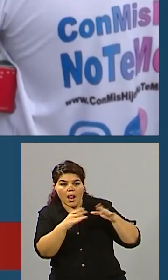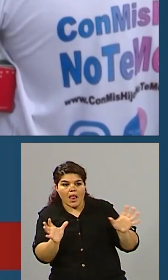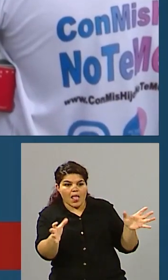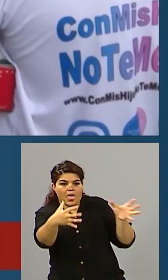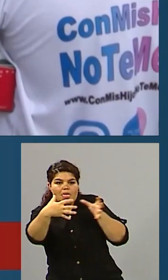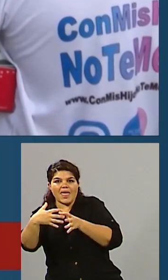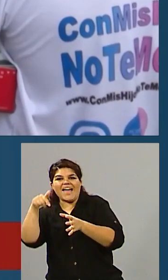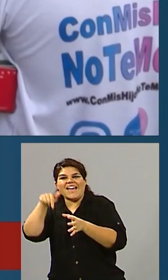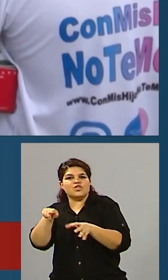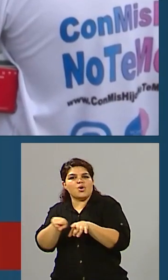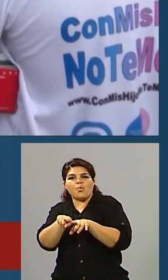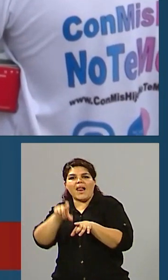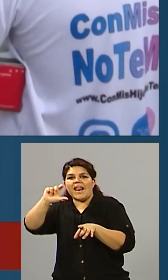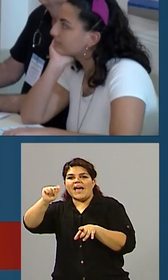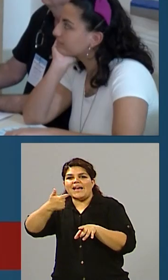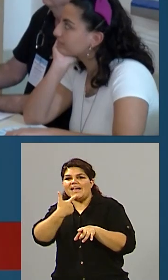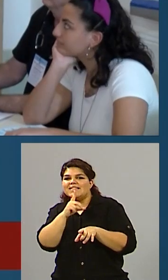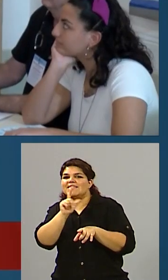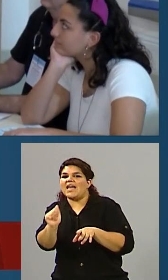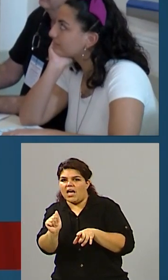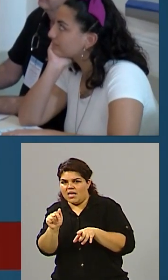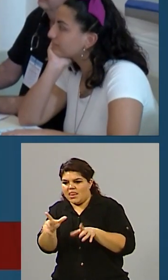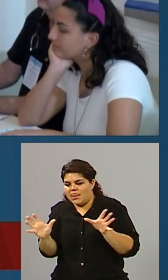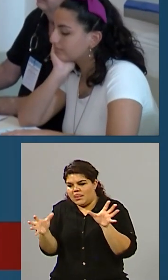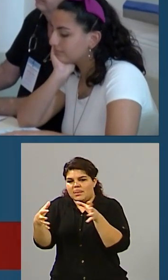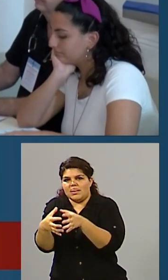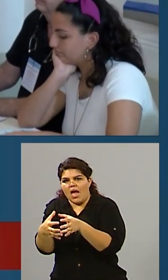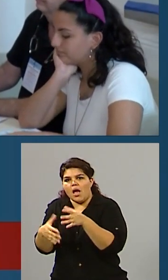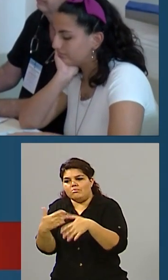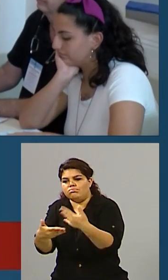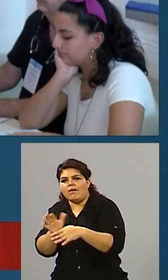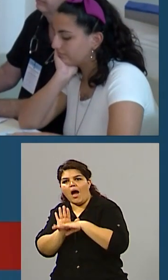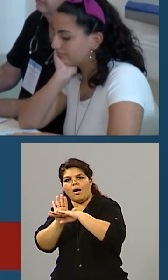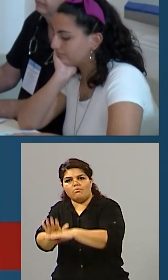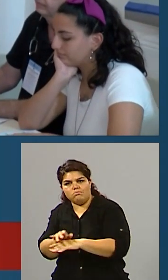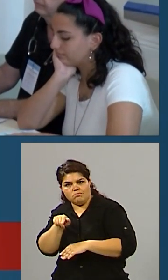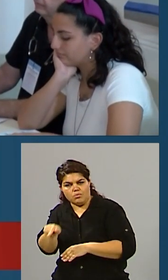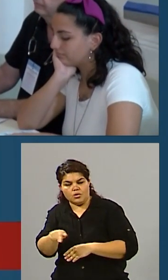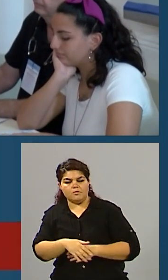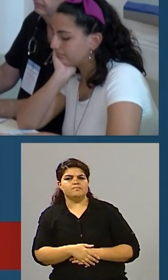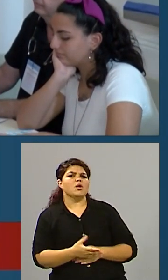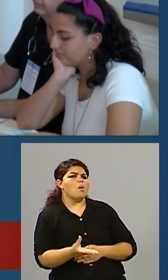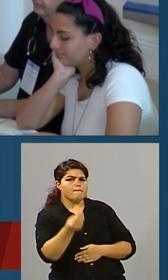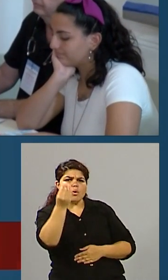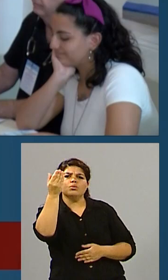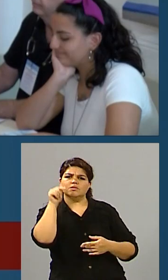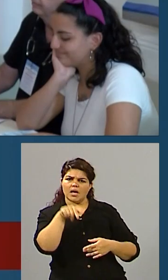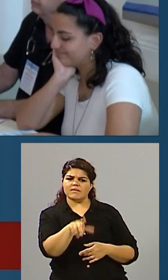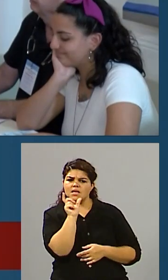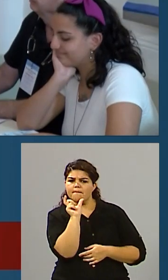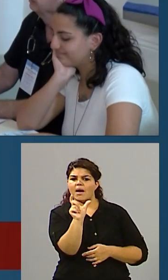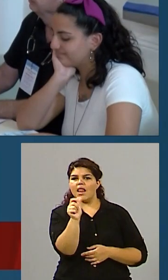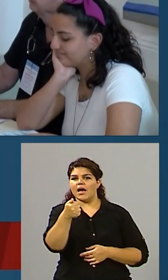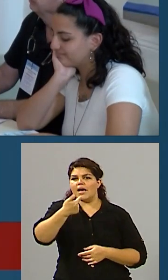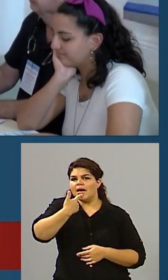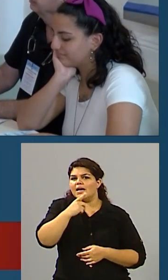era criticar a la casta, ¿no? Y con el correr del tiempo y sobre todo en el último tramo de la campaña, empezó a